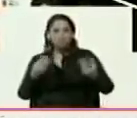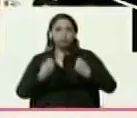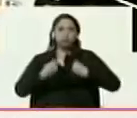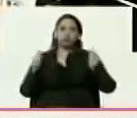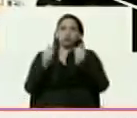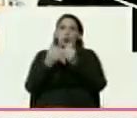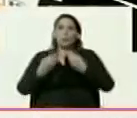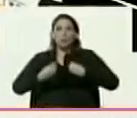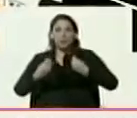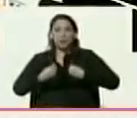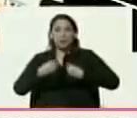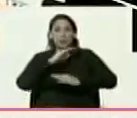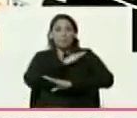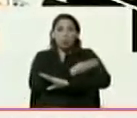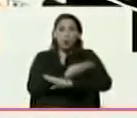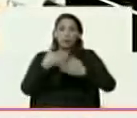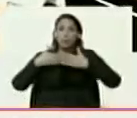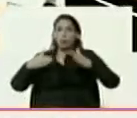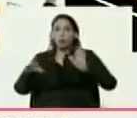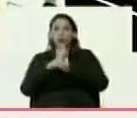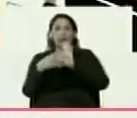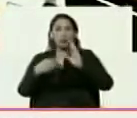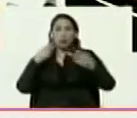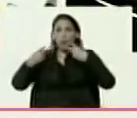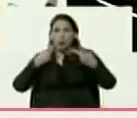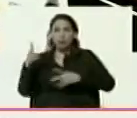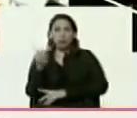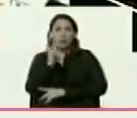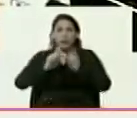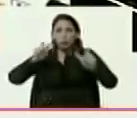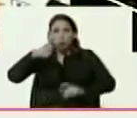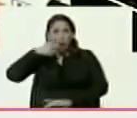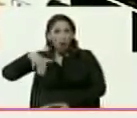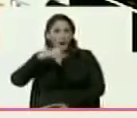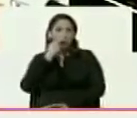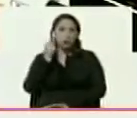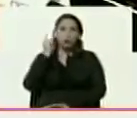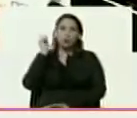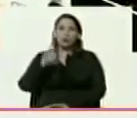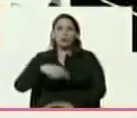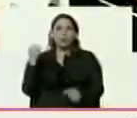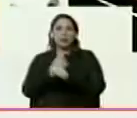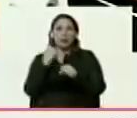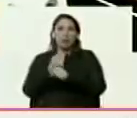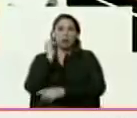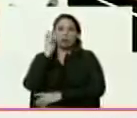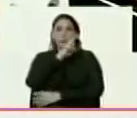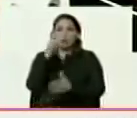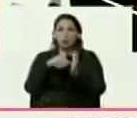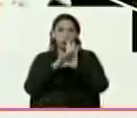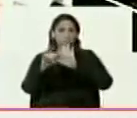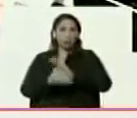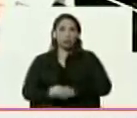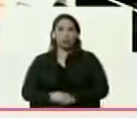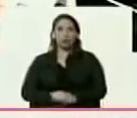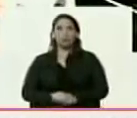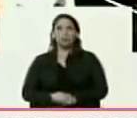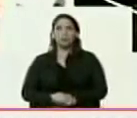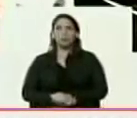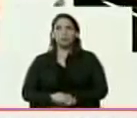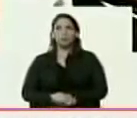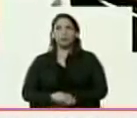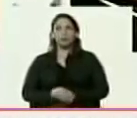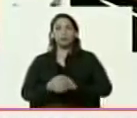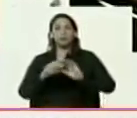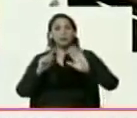convivencia entre los poderes públicos, los derechos políticos de las venezolanas y de los venezolanos y el trabajo de la Asamblea Nacional Constituyente. En sexto